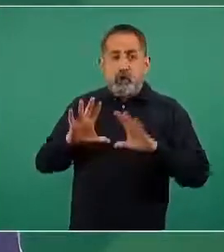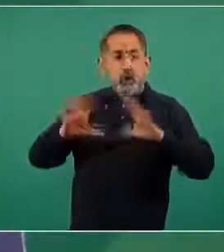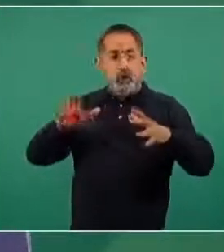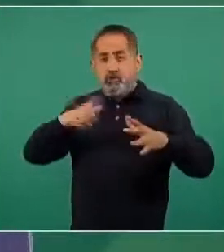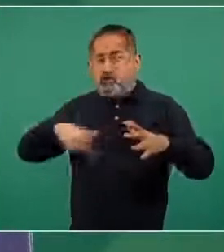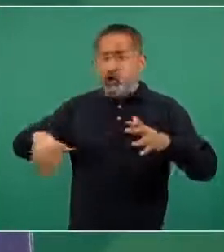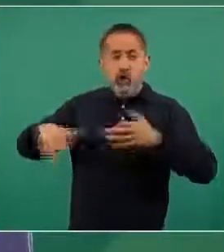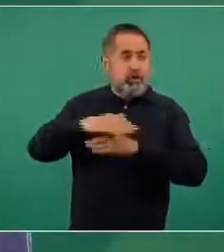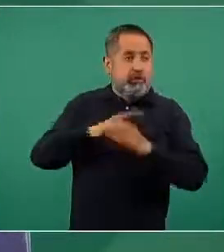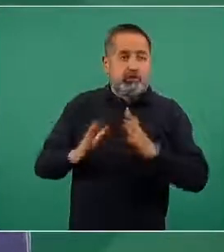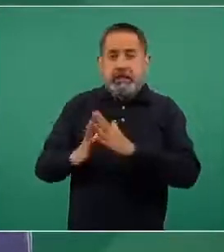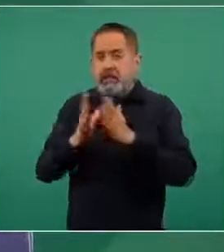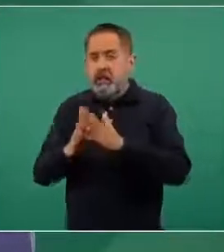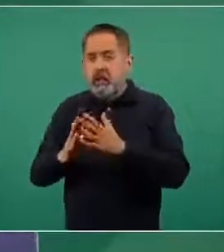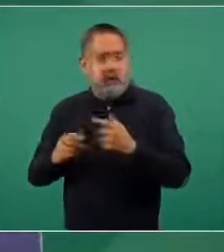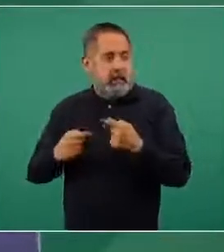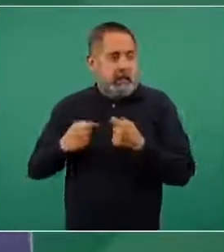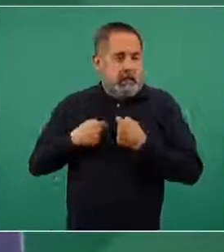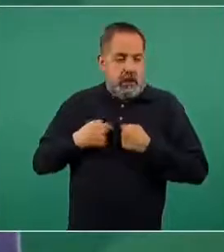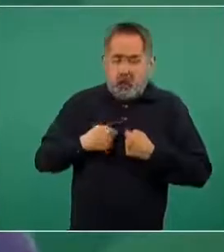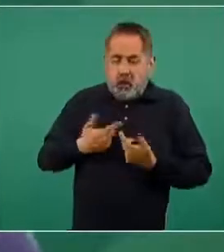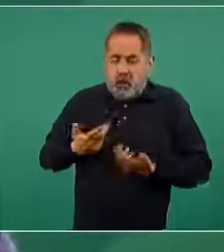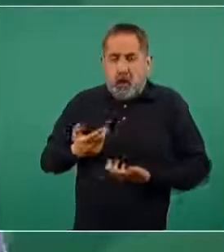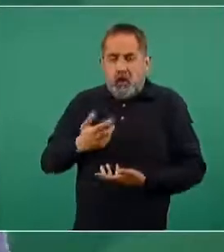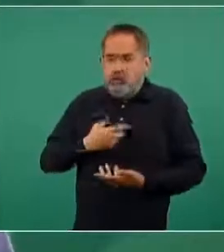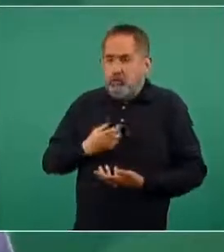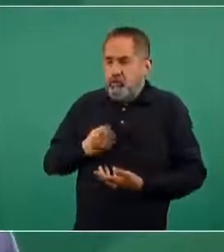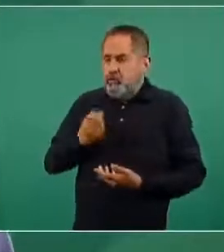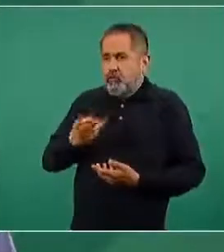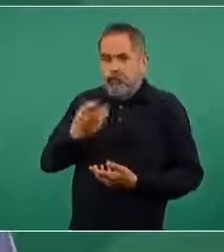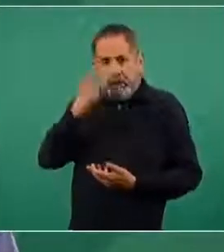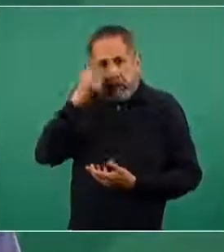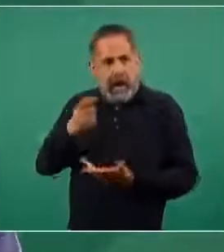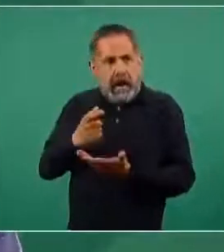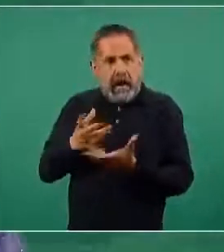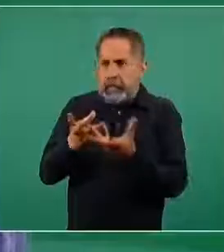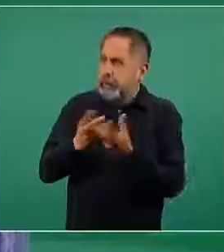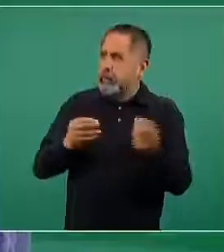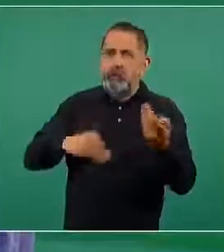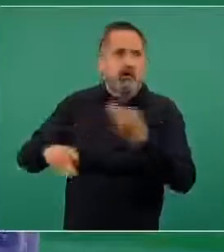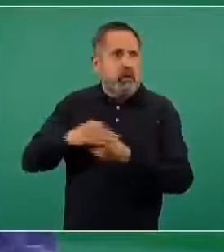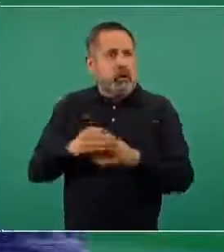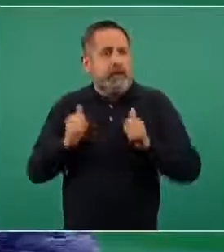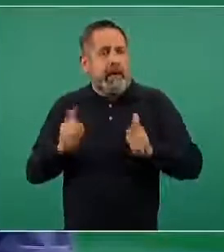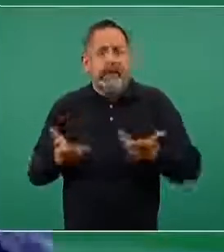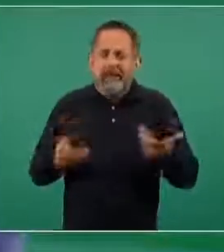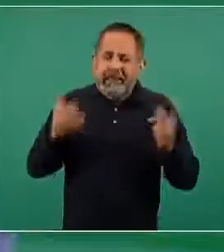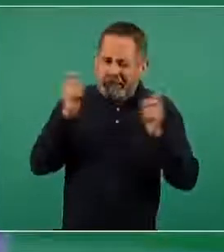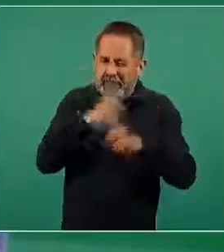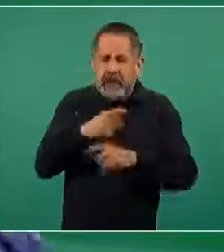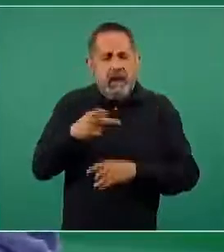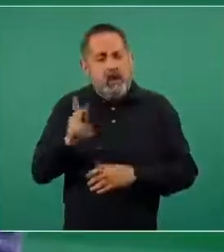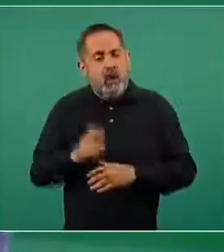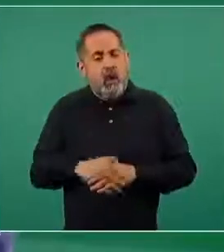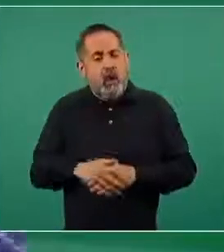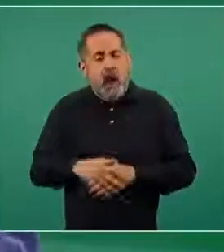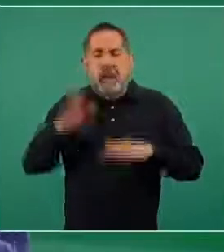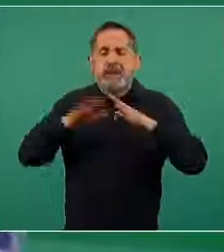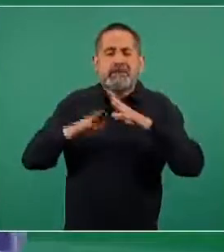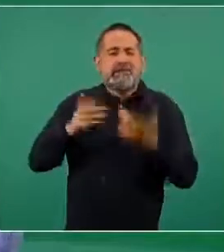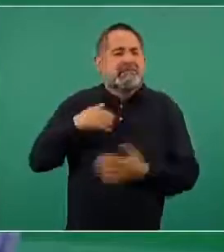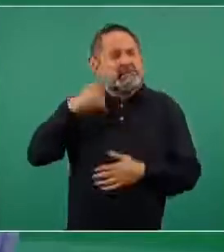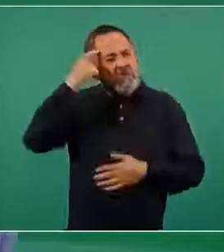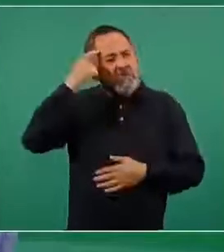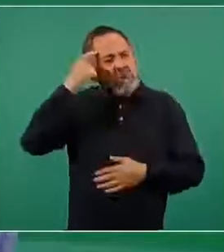colectiva, identificar cuál es la contribución que individualmente hace cada persona. Y eso a veces hace que se desdibuje